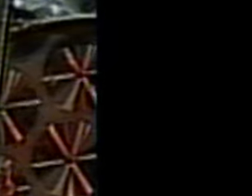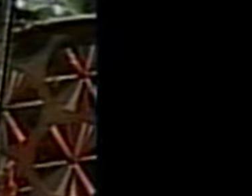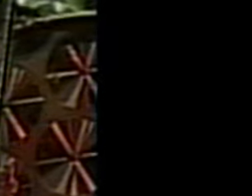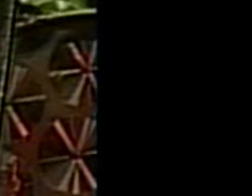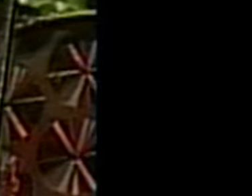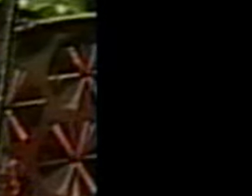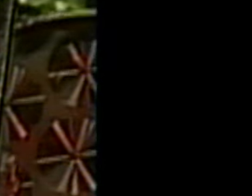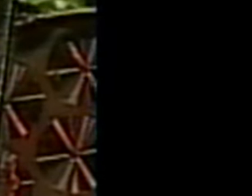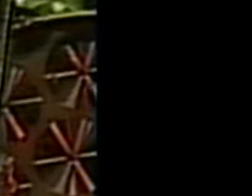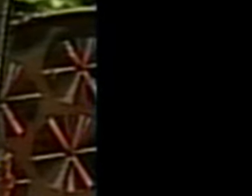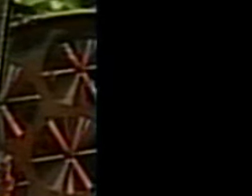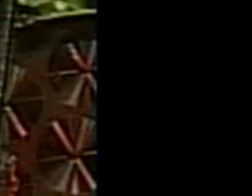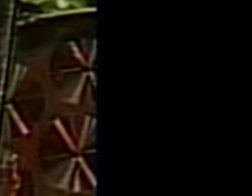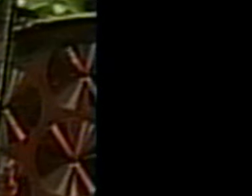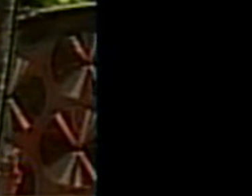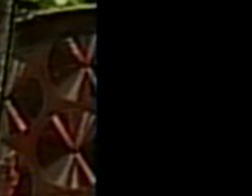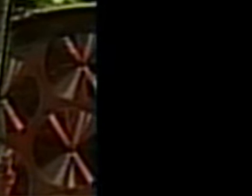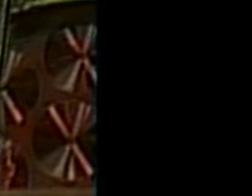Yo quiero salir,